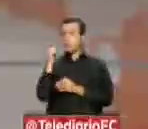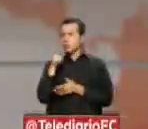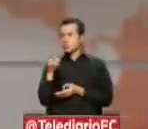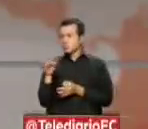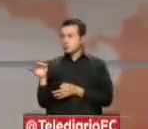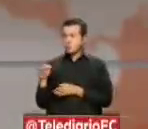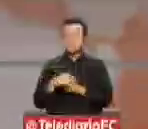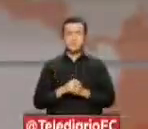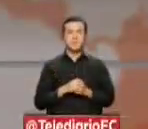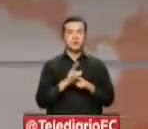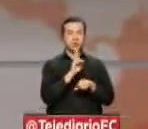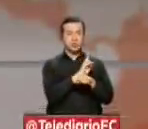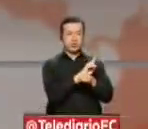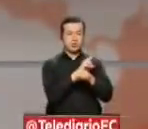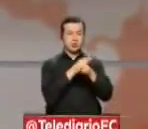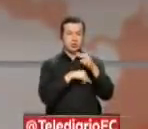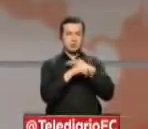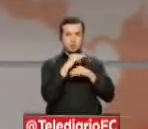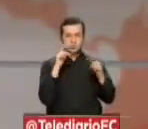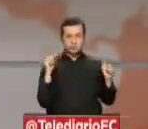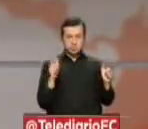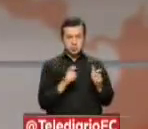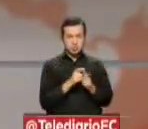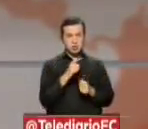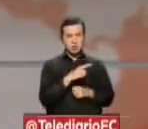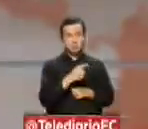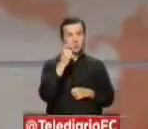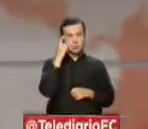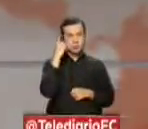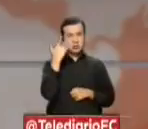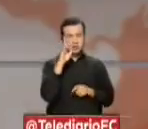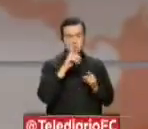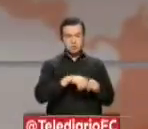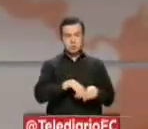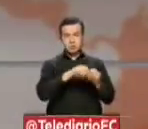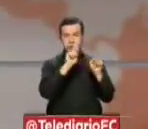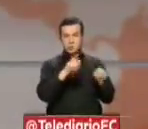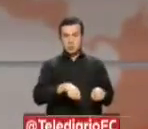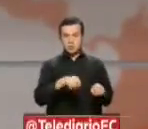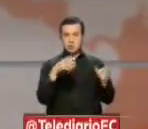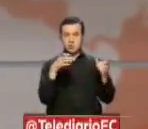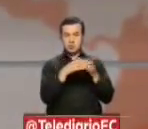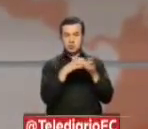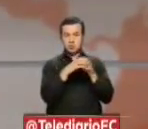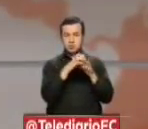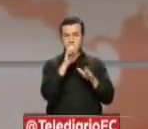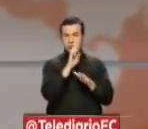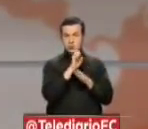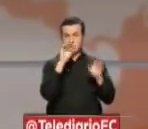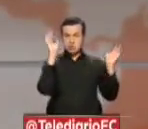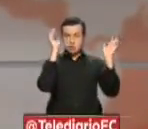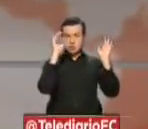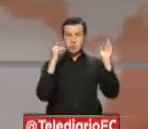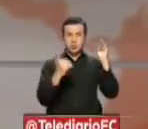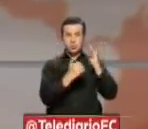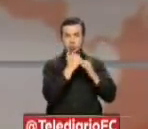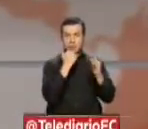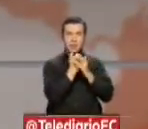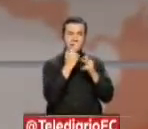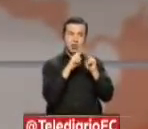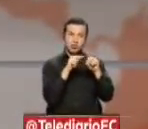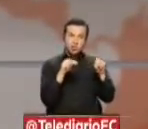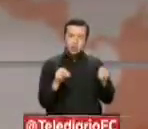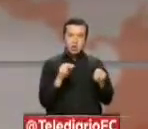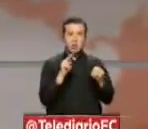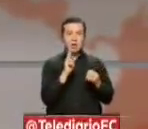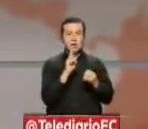Así es. La Superintendencia de Economía Popular y Solidaria ha suscrito ya un convenio con la Asociación Ecuatoriana de Energías Renovables y